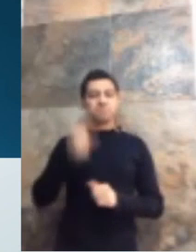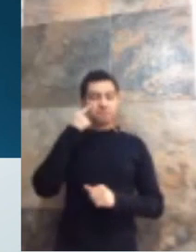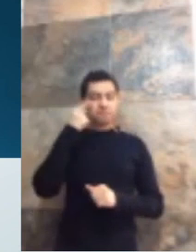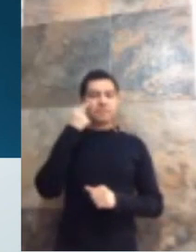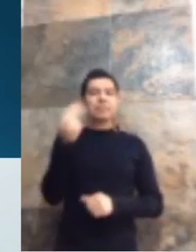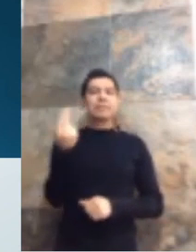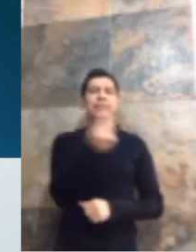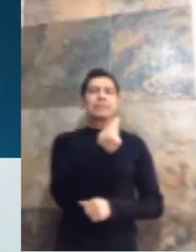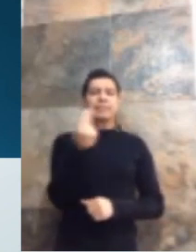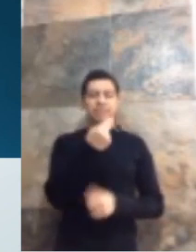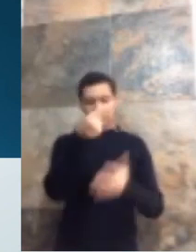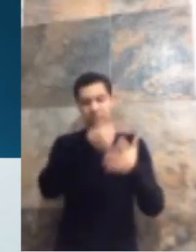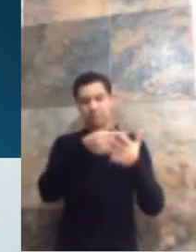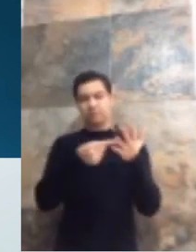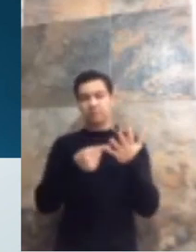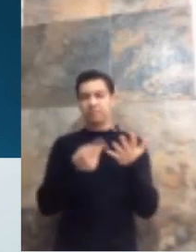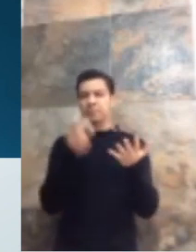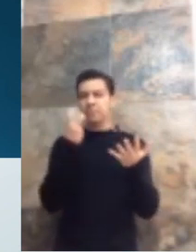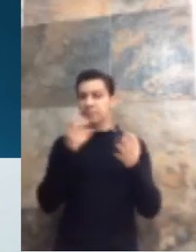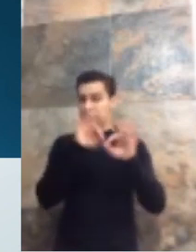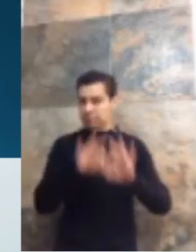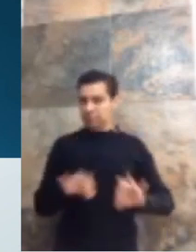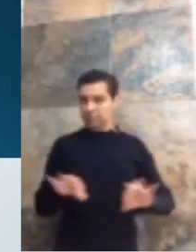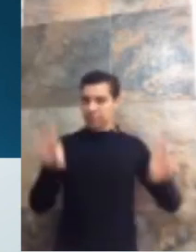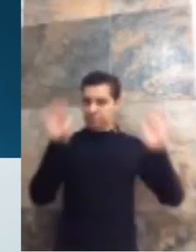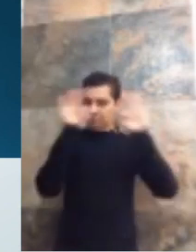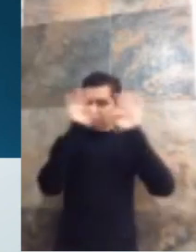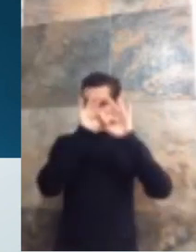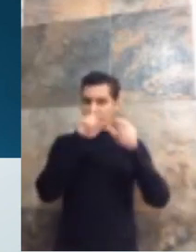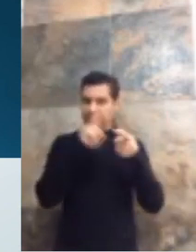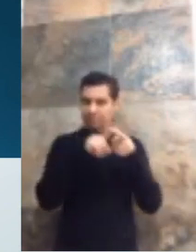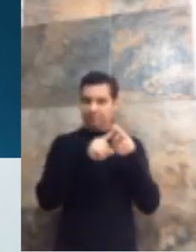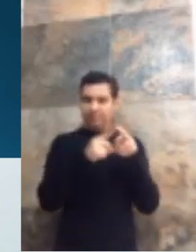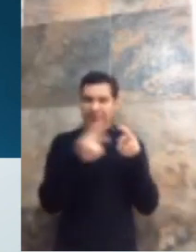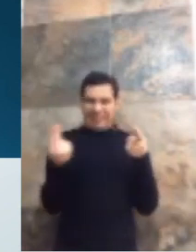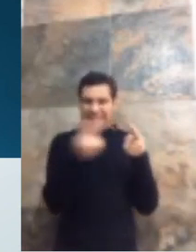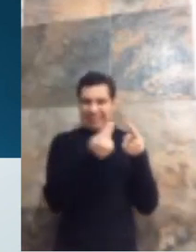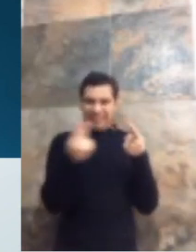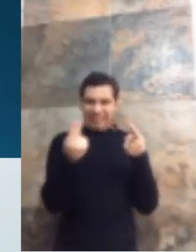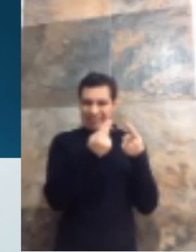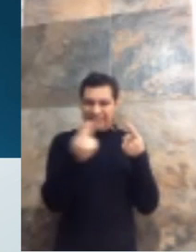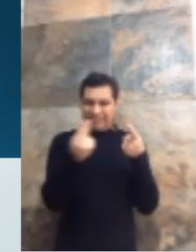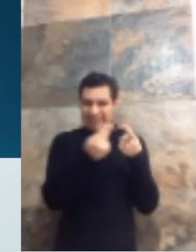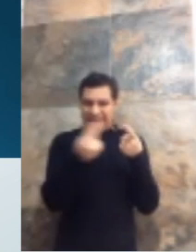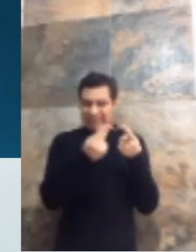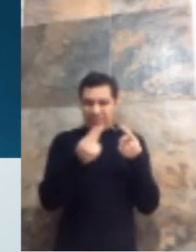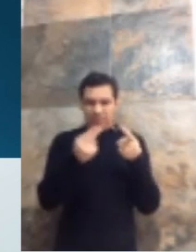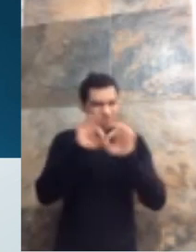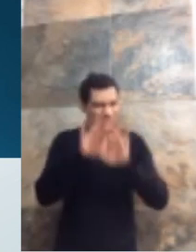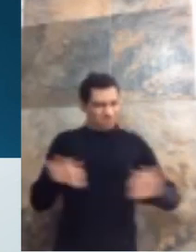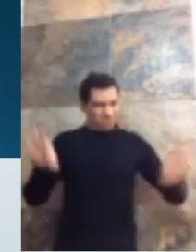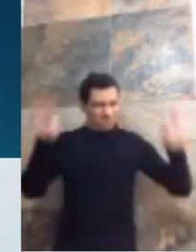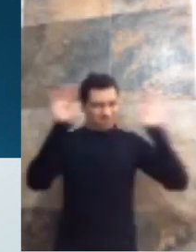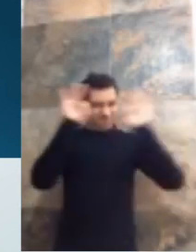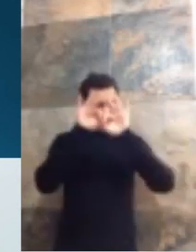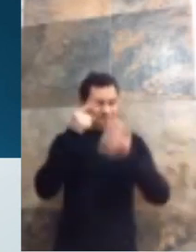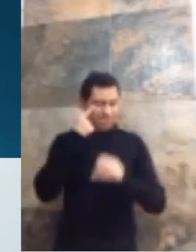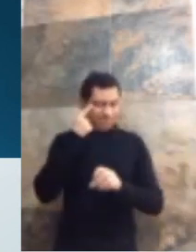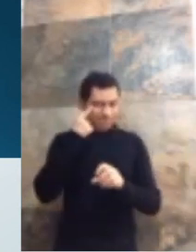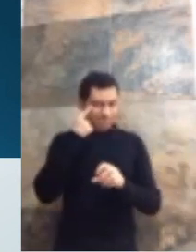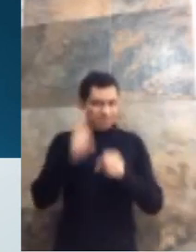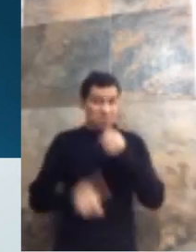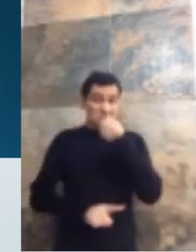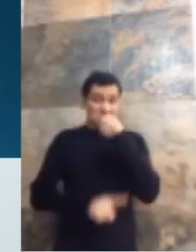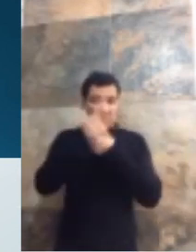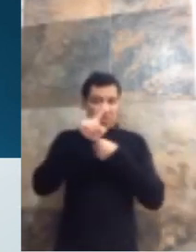algo realmente importante. Hace rato decía yo que una de las peores cosas que le puede pasar a uno es caer en